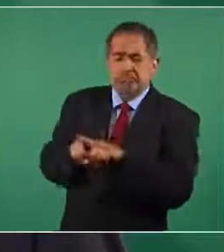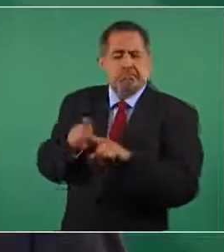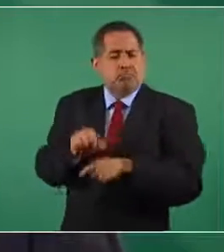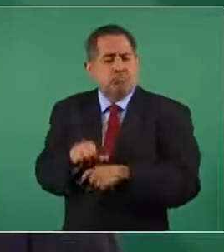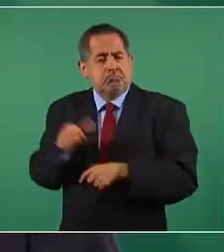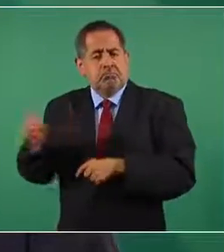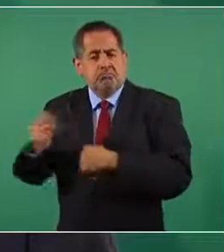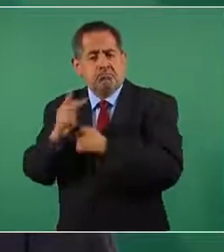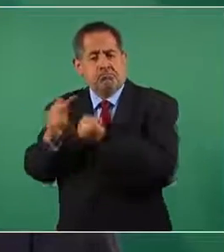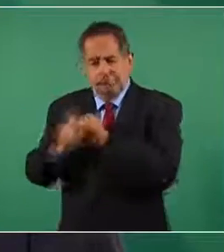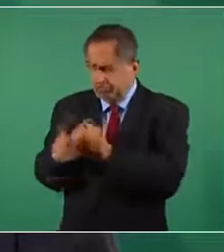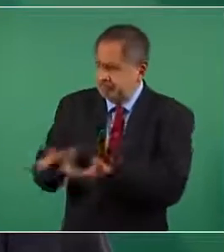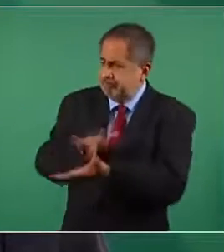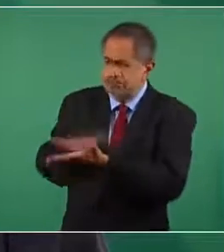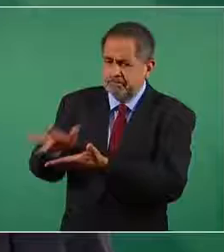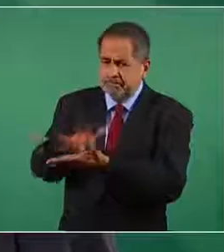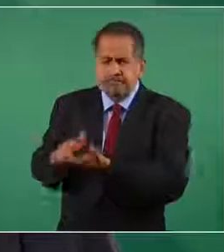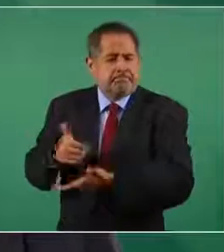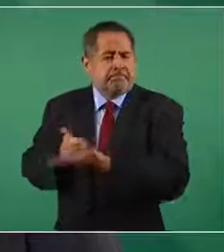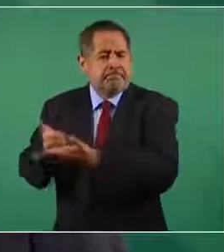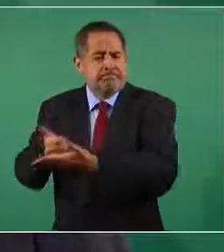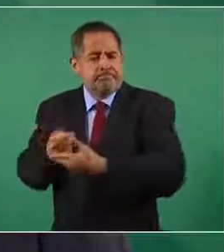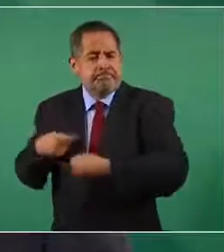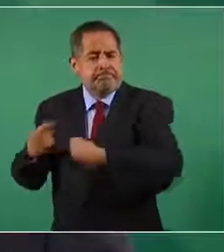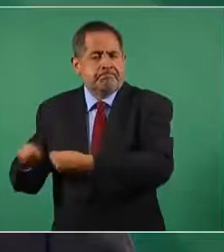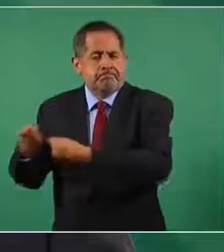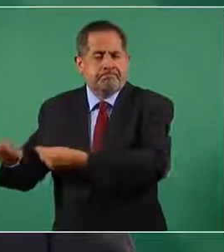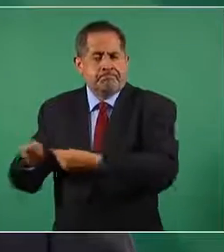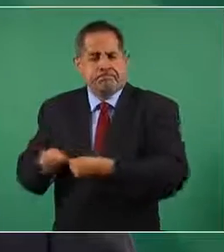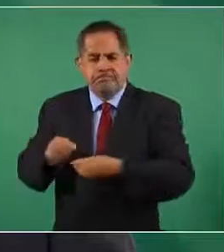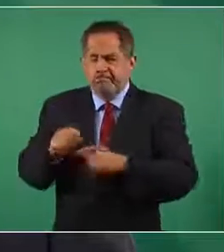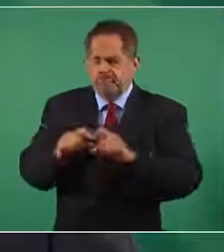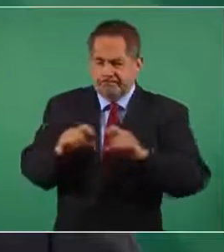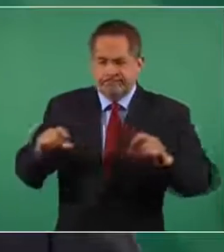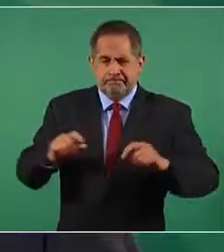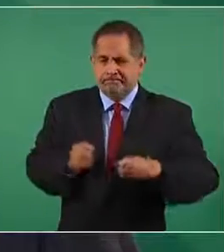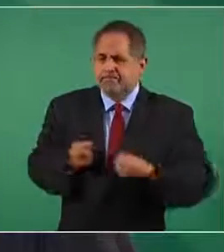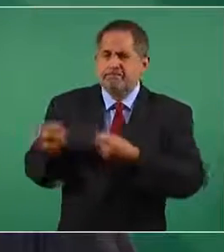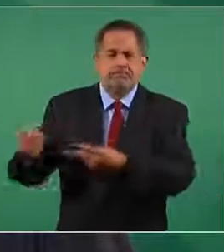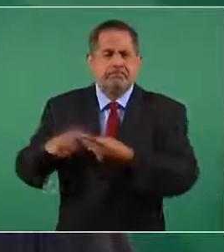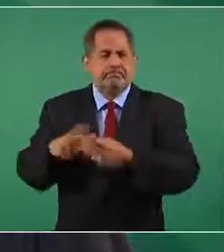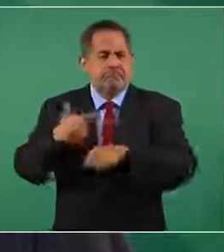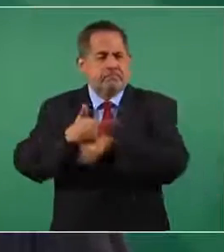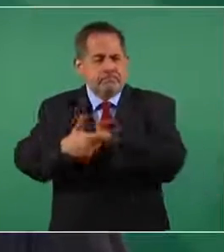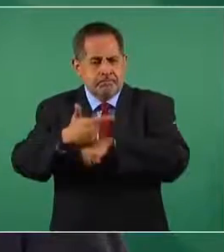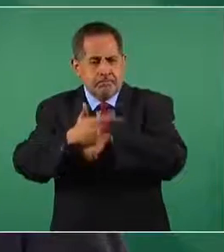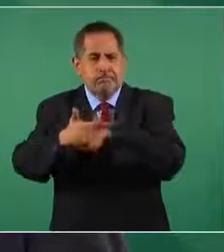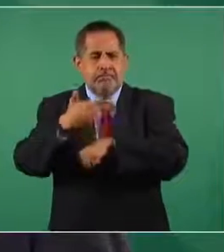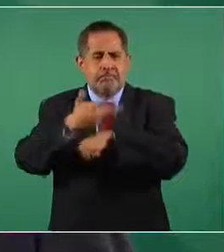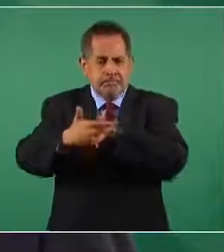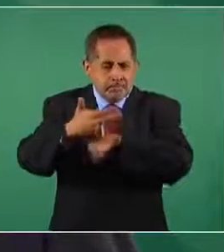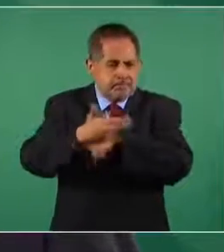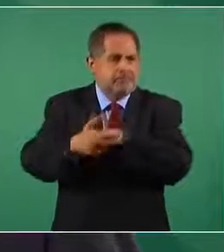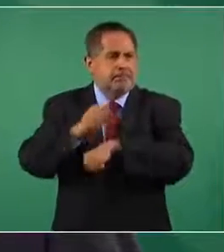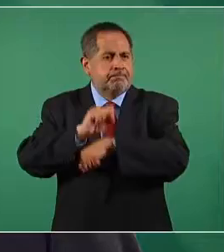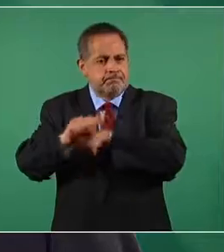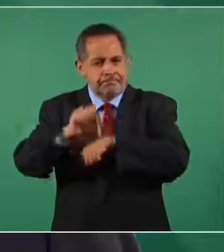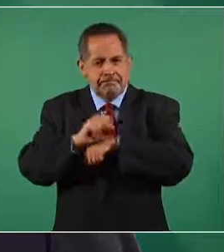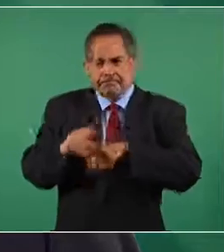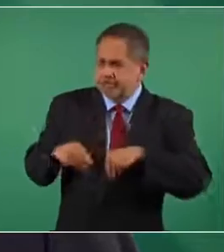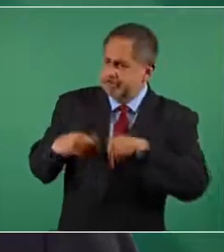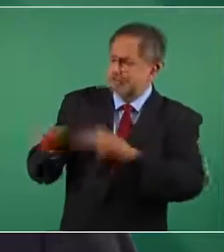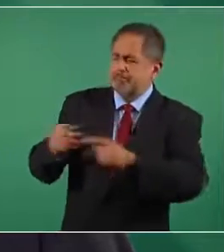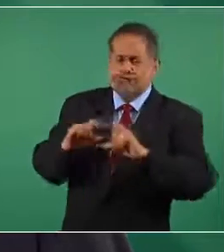otros países. Estamos ayudando, enviando vacunas a Guatemala, Honduras, El Salvador,